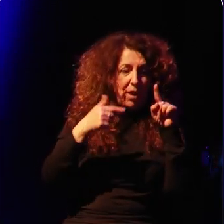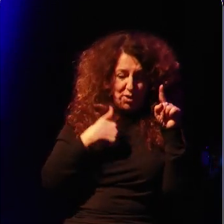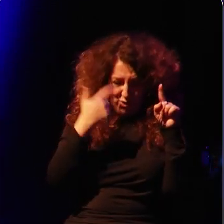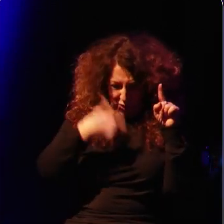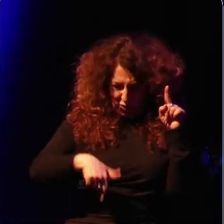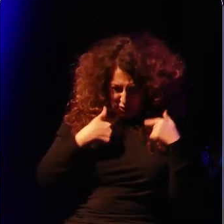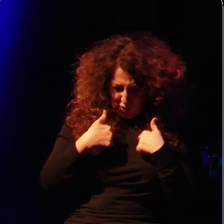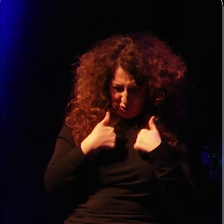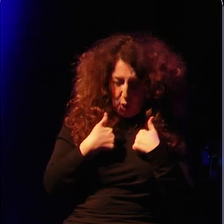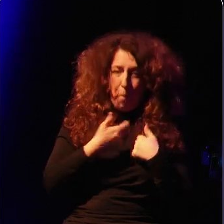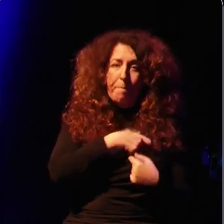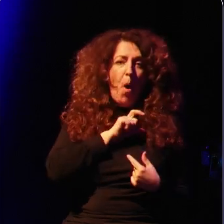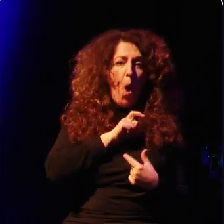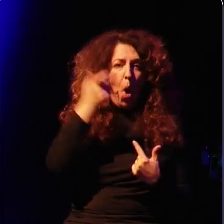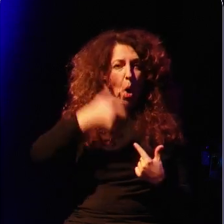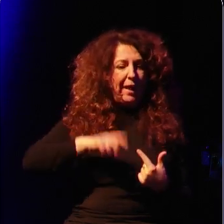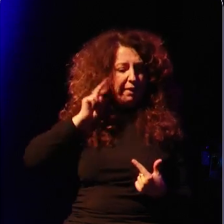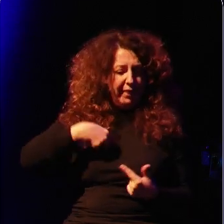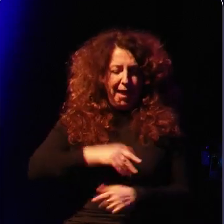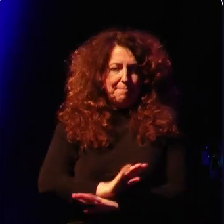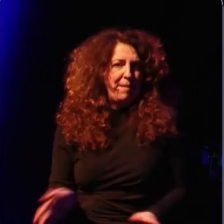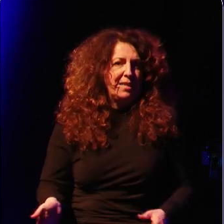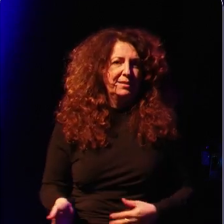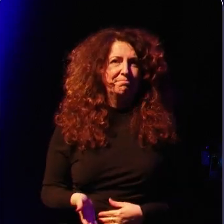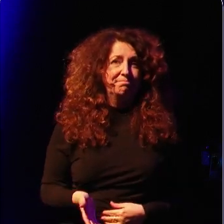mi único policía, ¿bien?